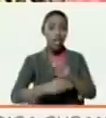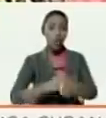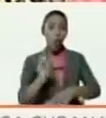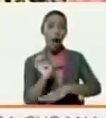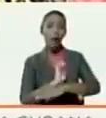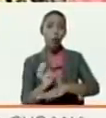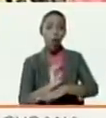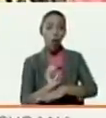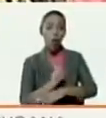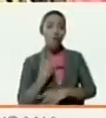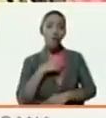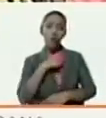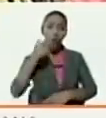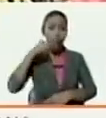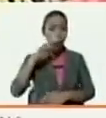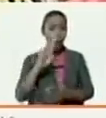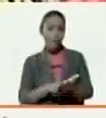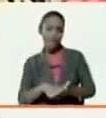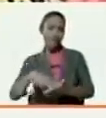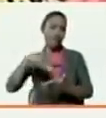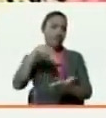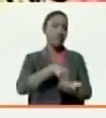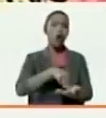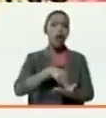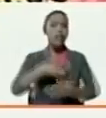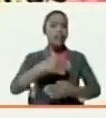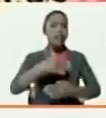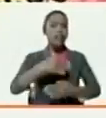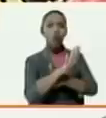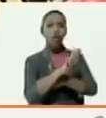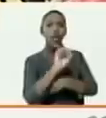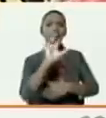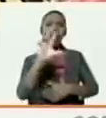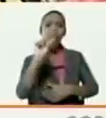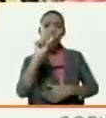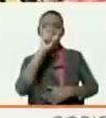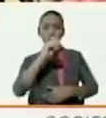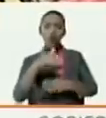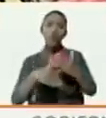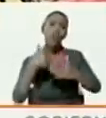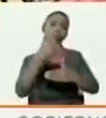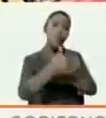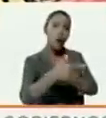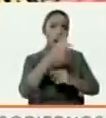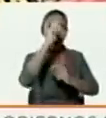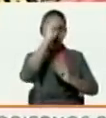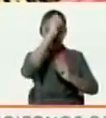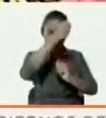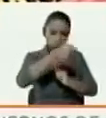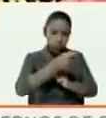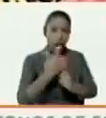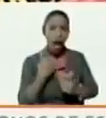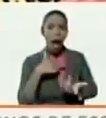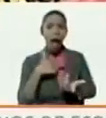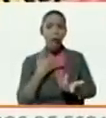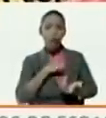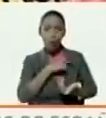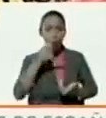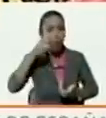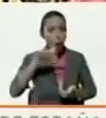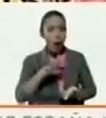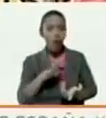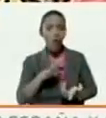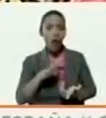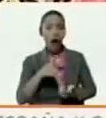Ecuador. Nuestro pueblo se levantó y nuestro pueblo salió. Pues es rendirle homenaje a nuestro pueblo, rendirle homenaje